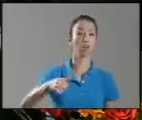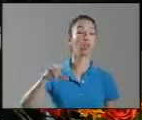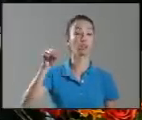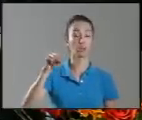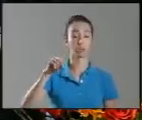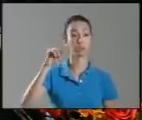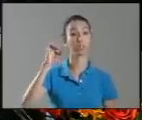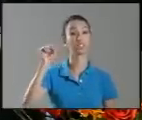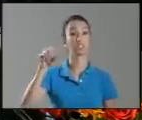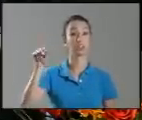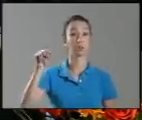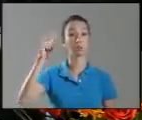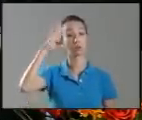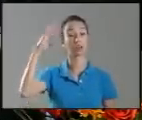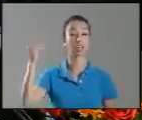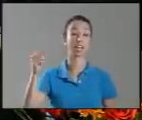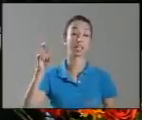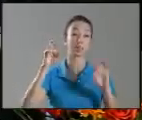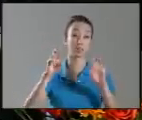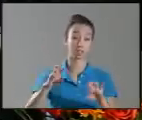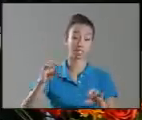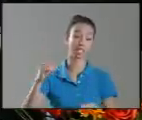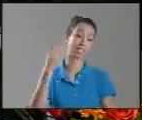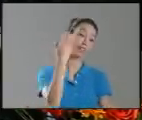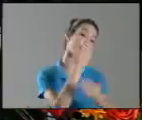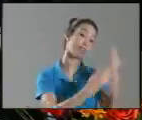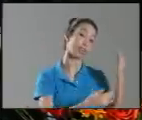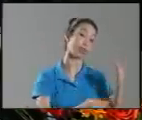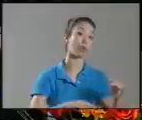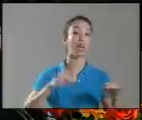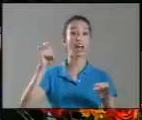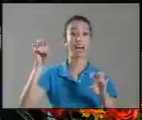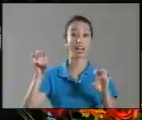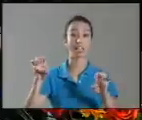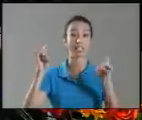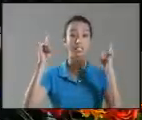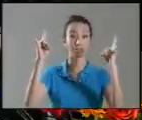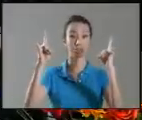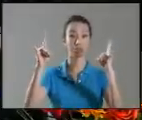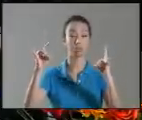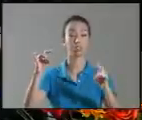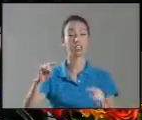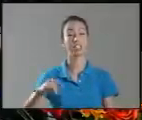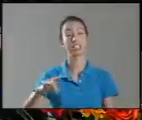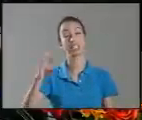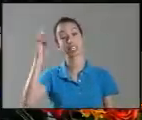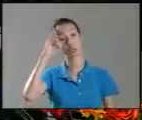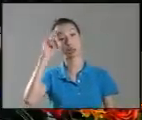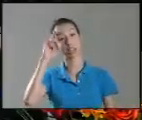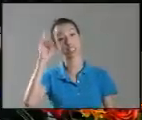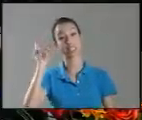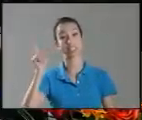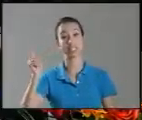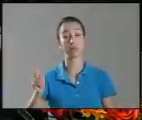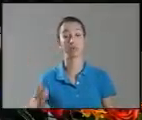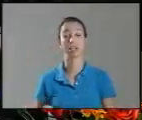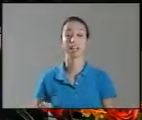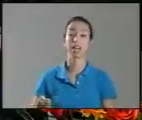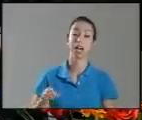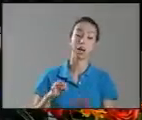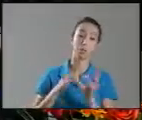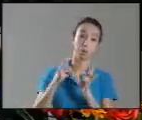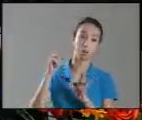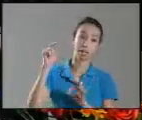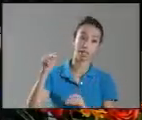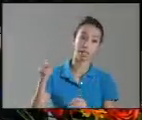no porque los alcaldes sean buena gente, ni estén cumpliendo con su deber, sino que por los que se fueron y que